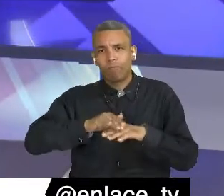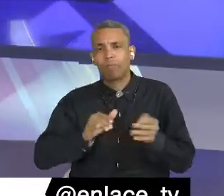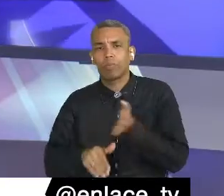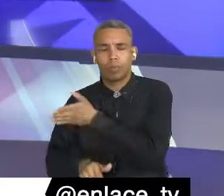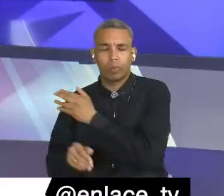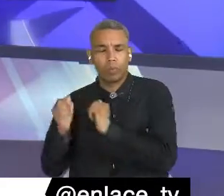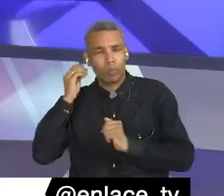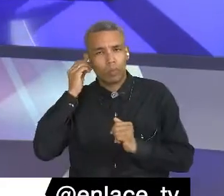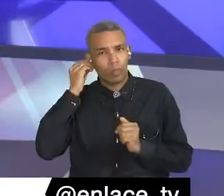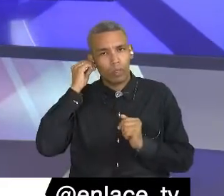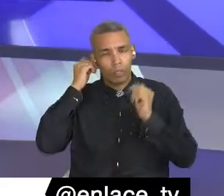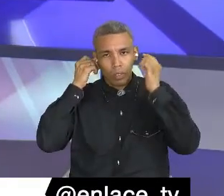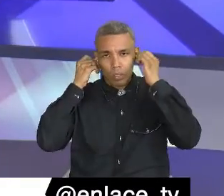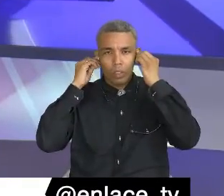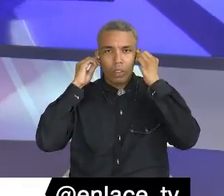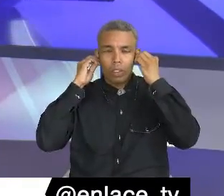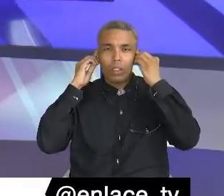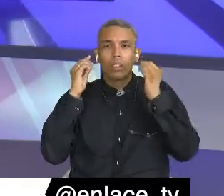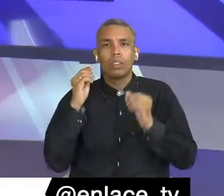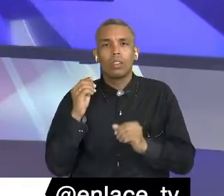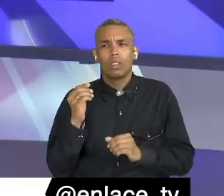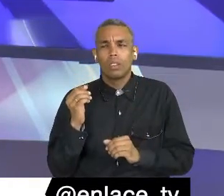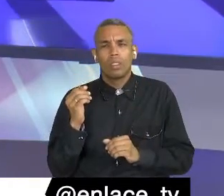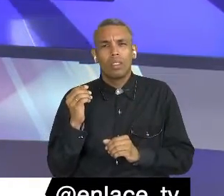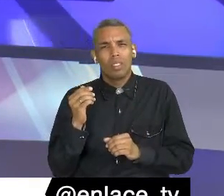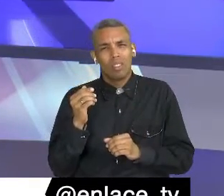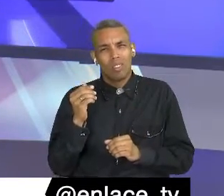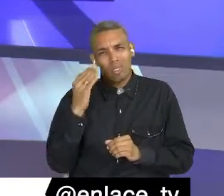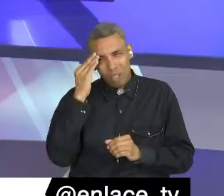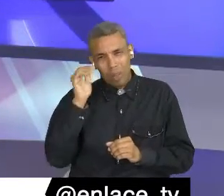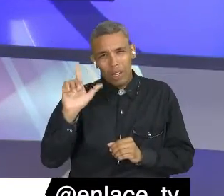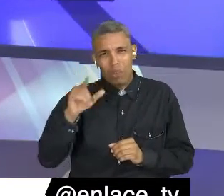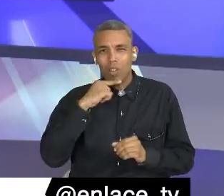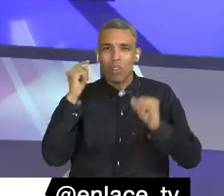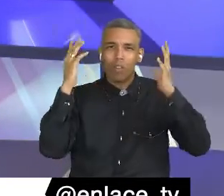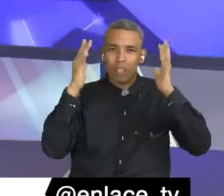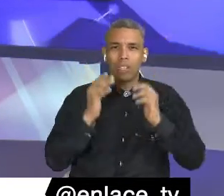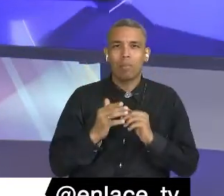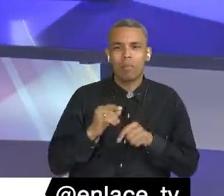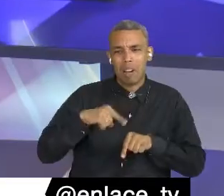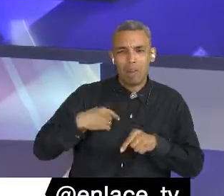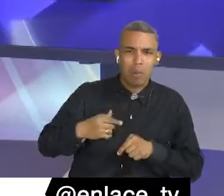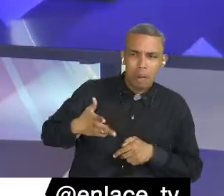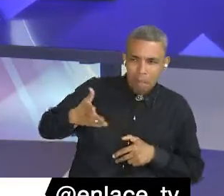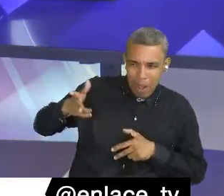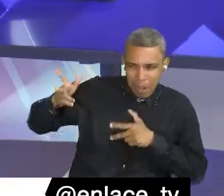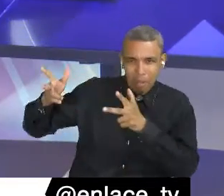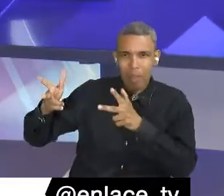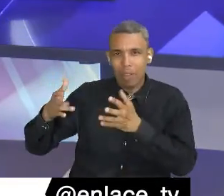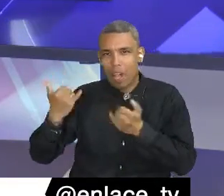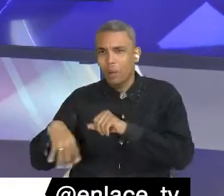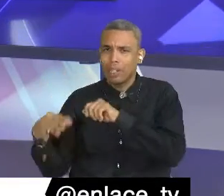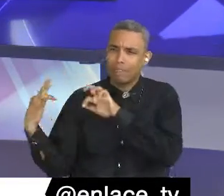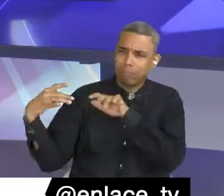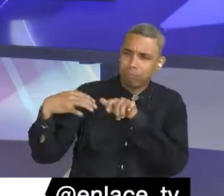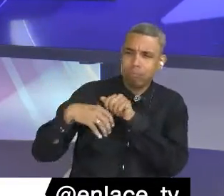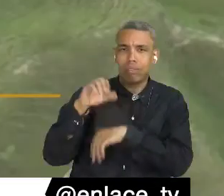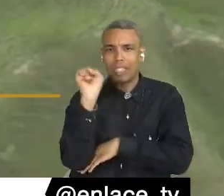plan retorno. La accidentalidad se ha reducido hasta en un 70%, según el balance que entregan las autoridades de